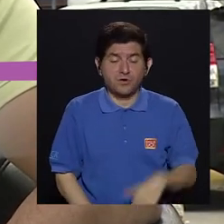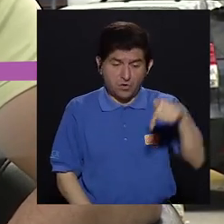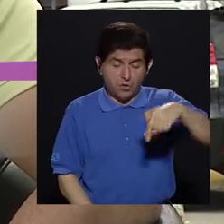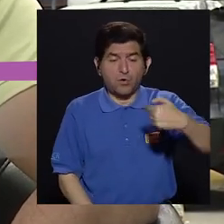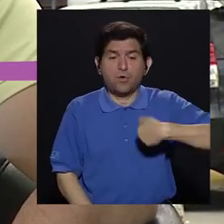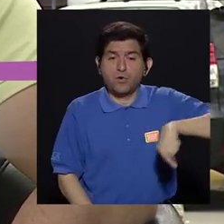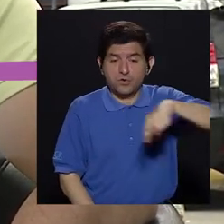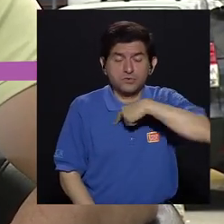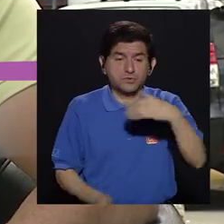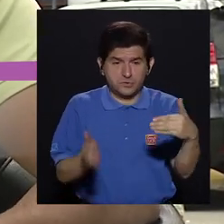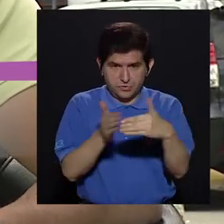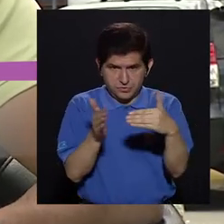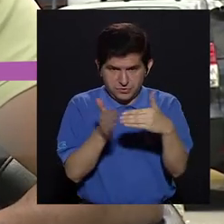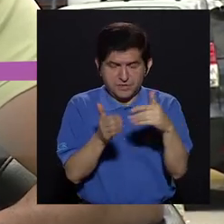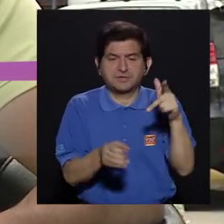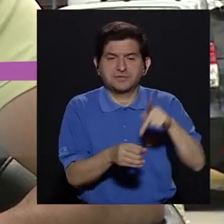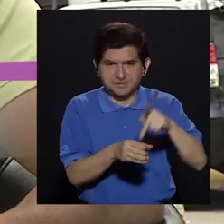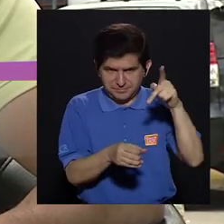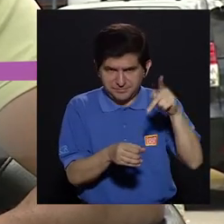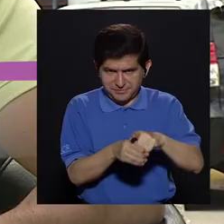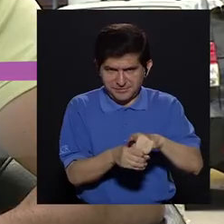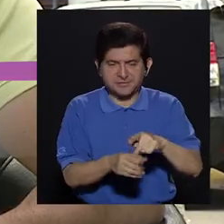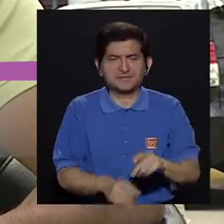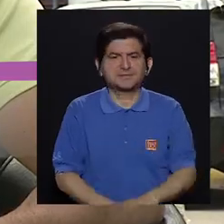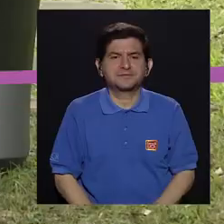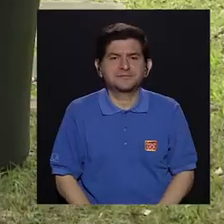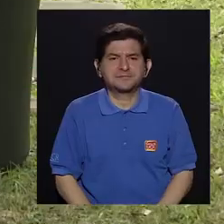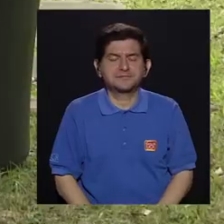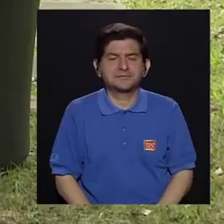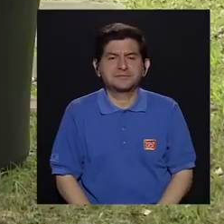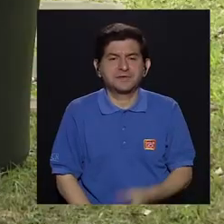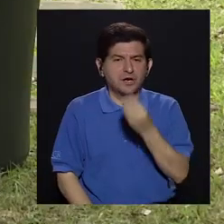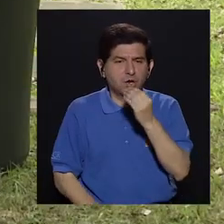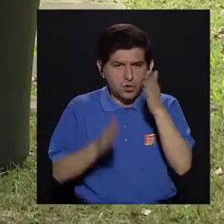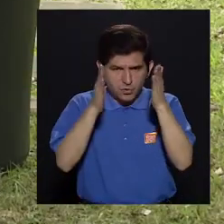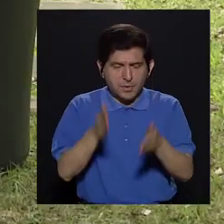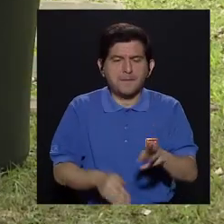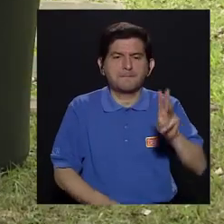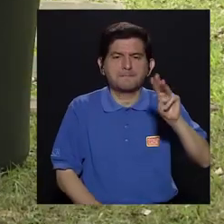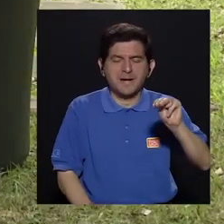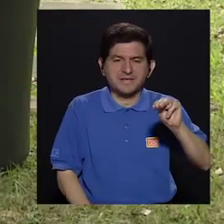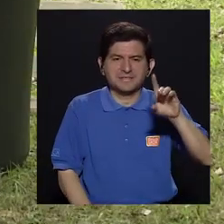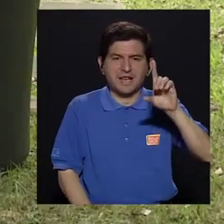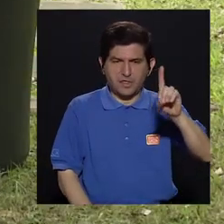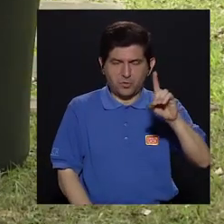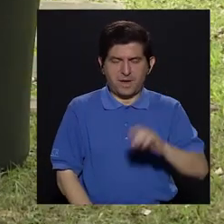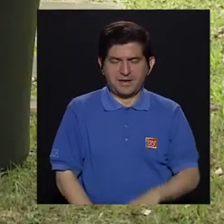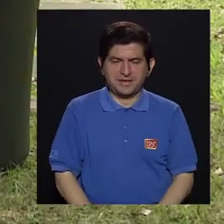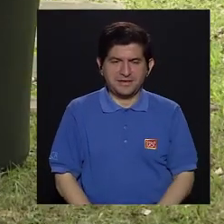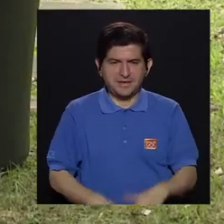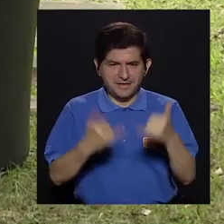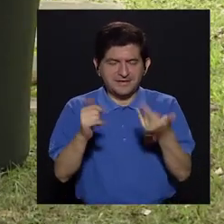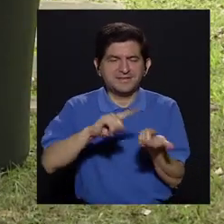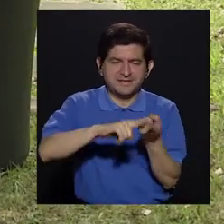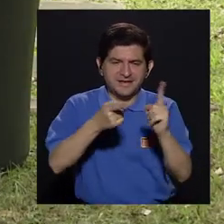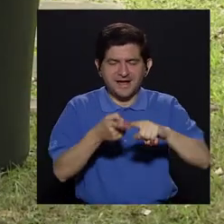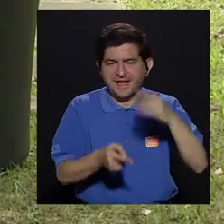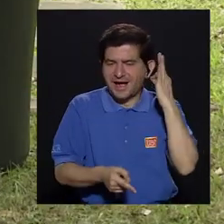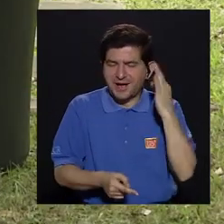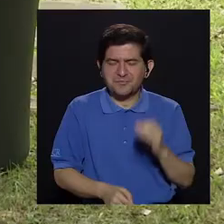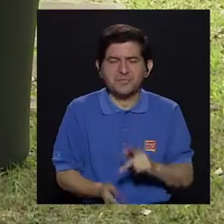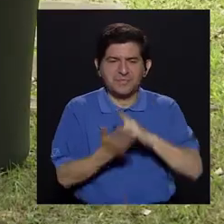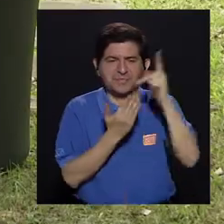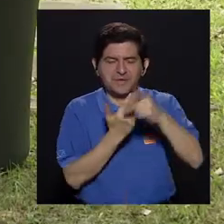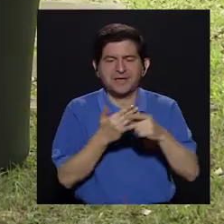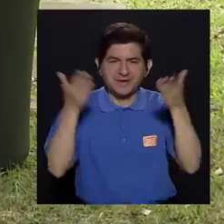contar nuevamente con la participación de la nutricionista Marcela Dumani, que ya es amiga del